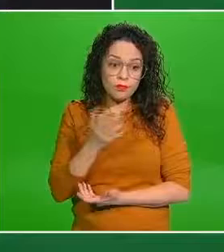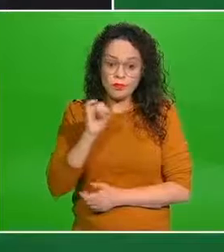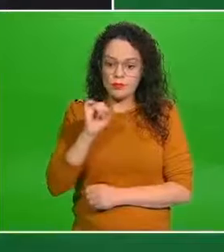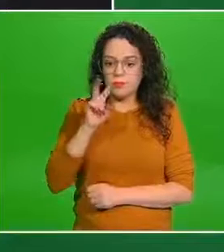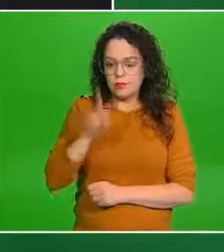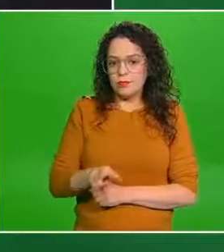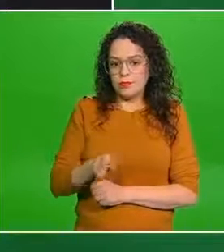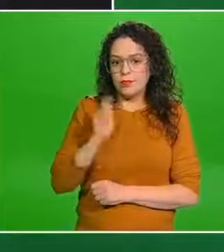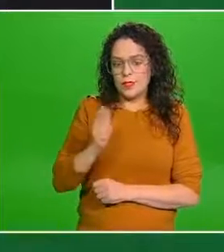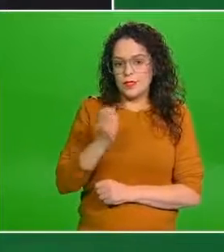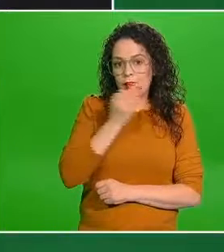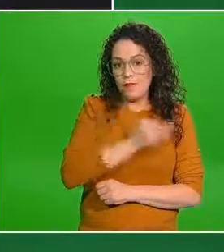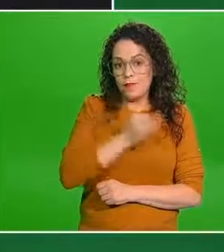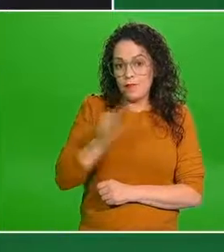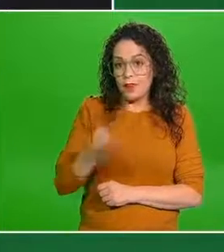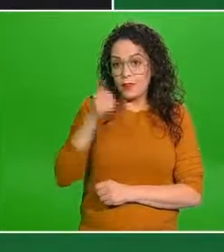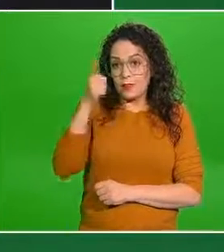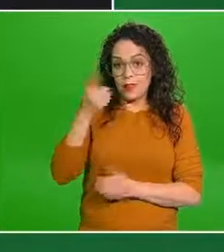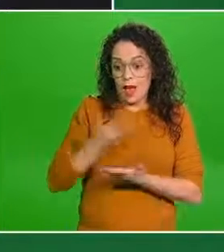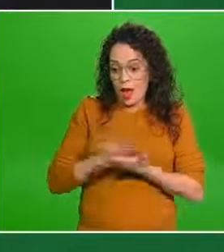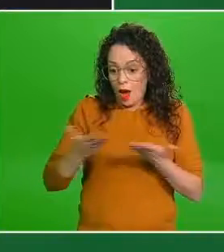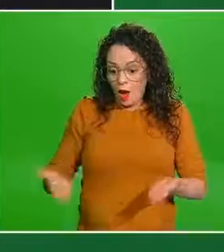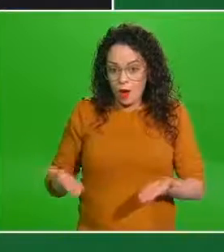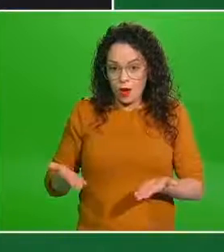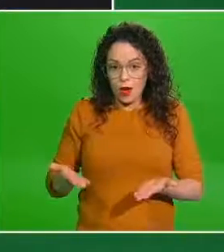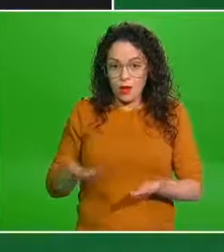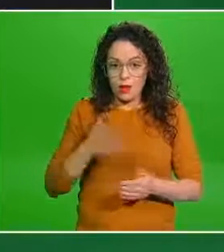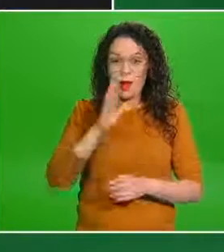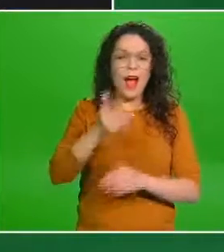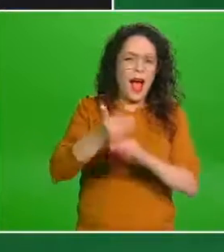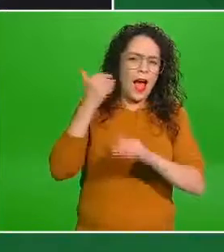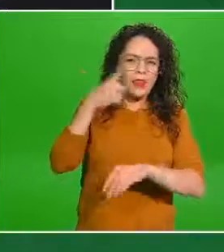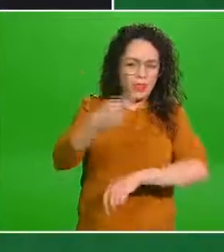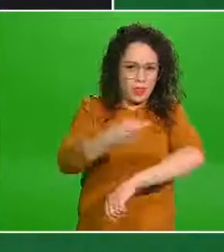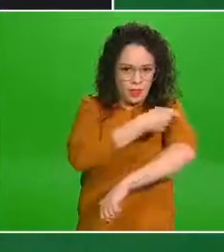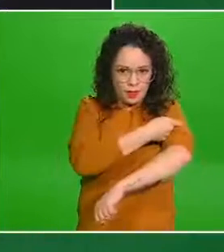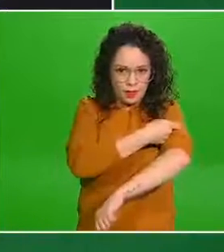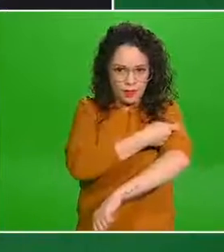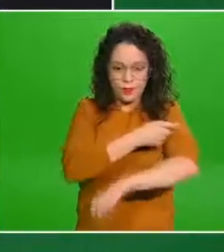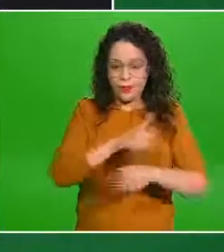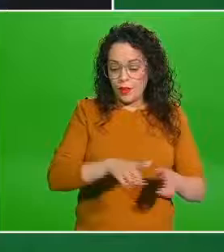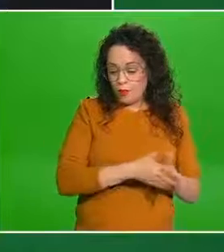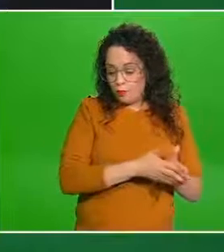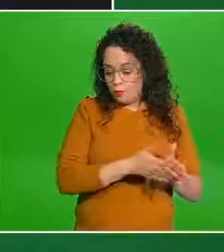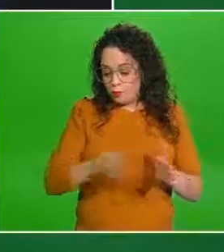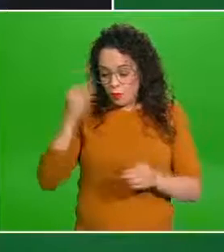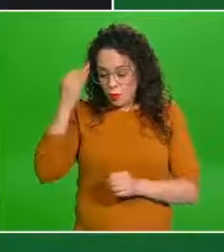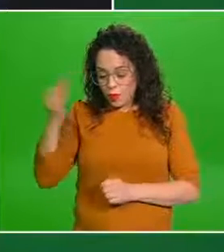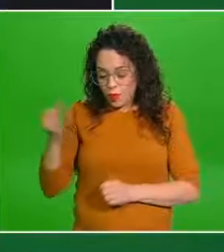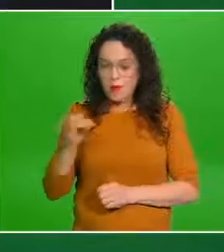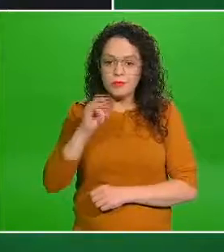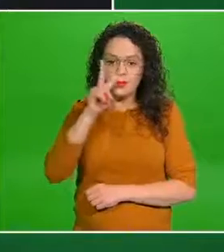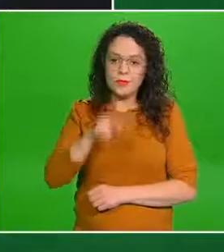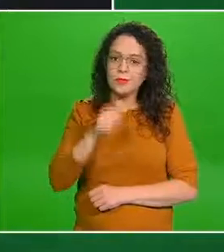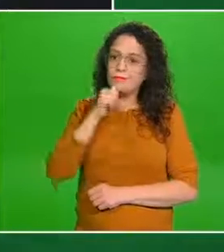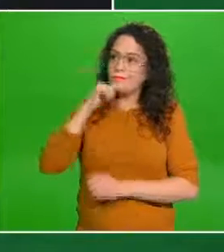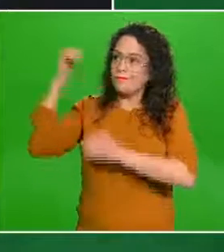la fecha de vacunación de ellos a ahora no ha llegado otro embarque de esta vacuna. Ellos preguntan si